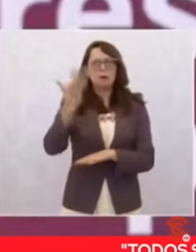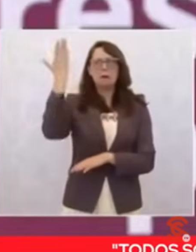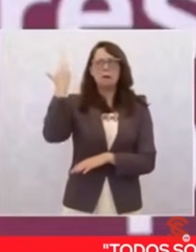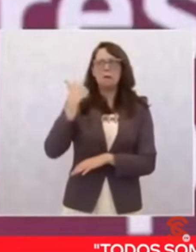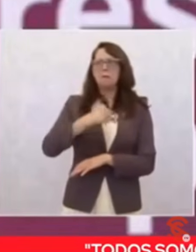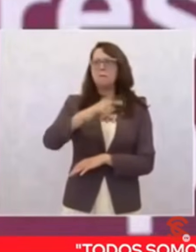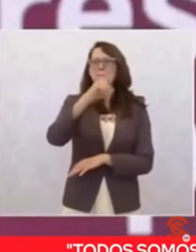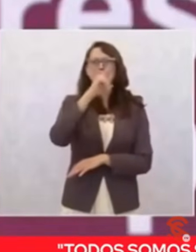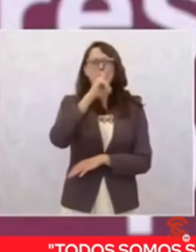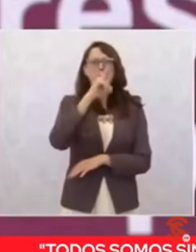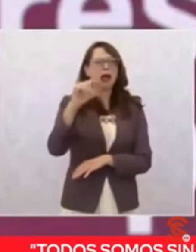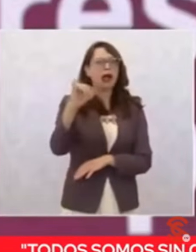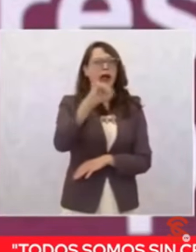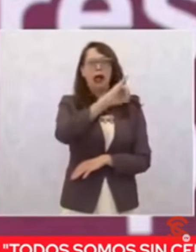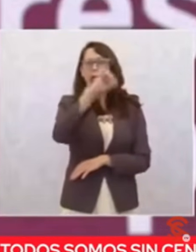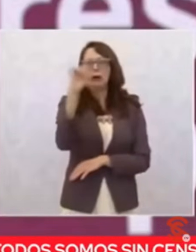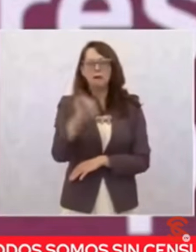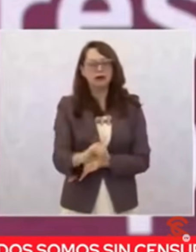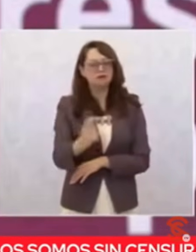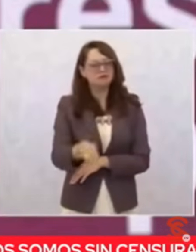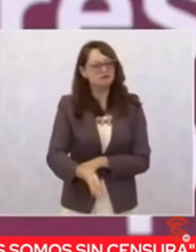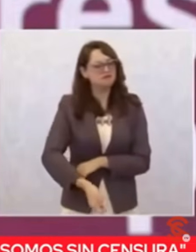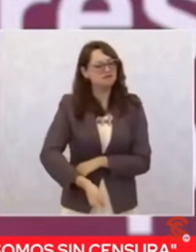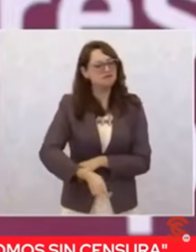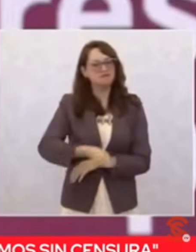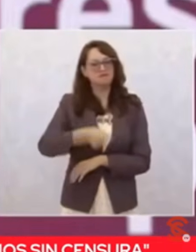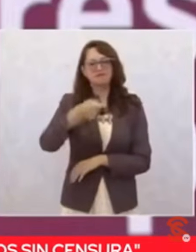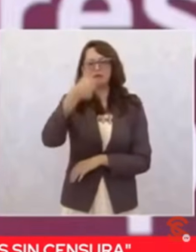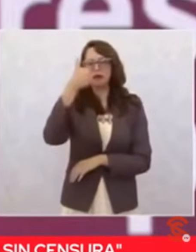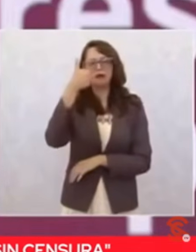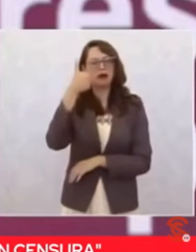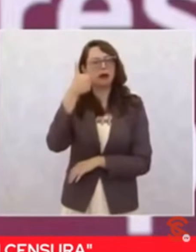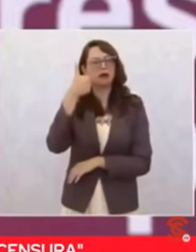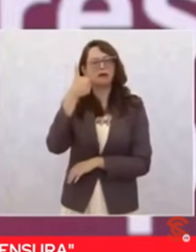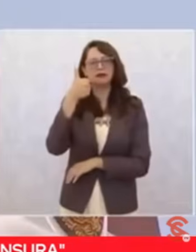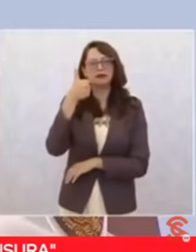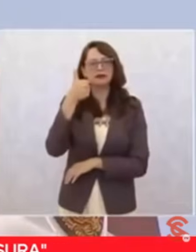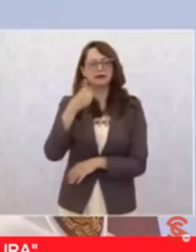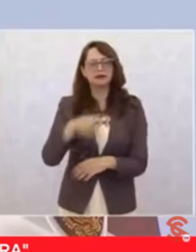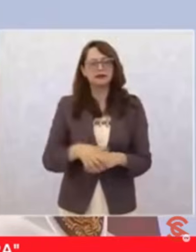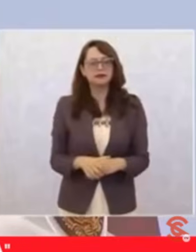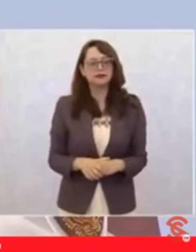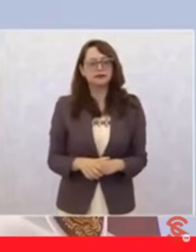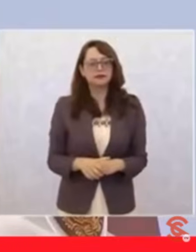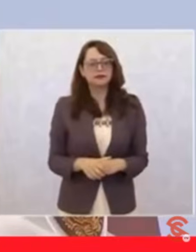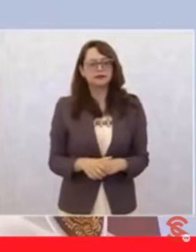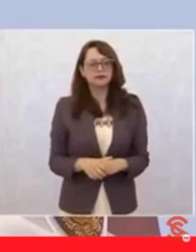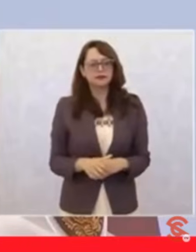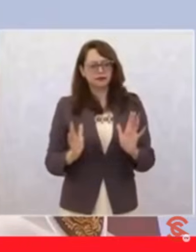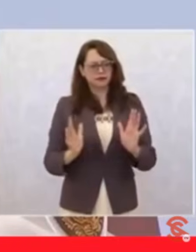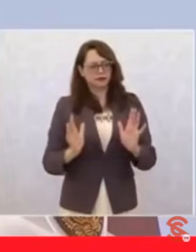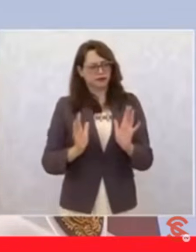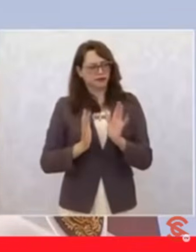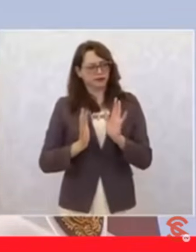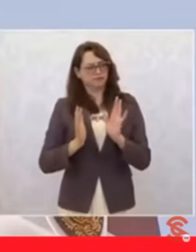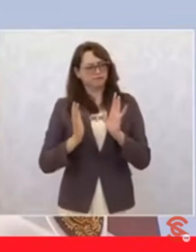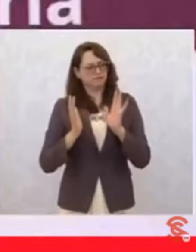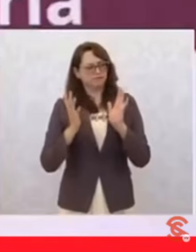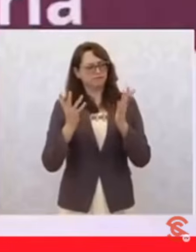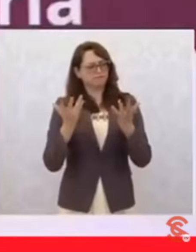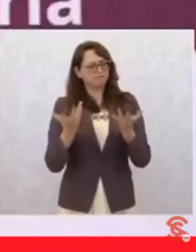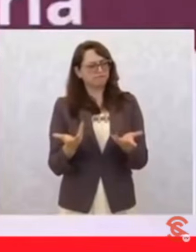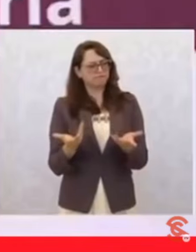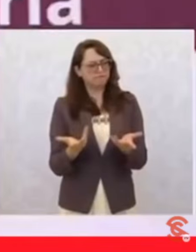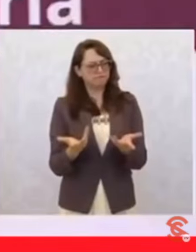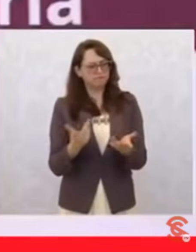precedentes en la historia de nuestra relación bilateral. Y entonces